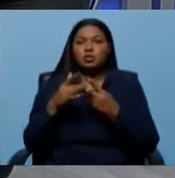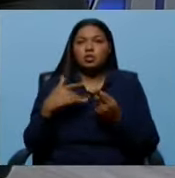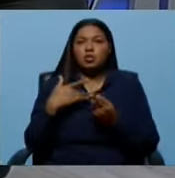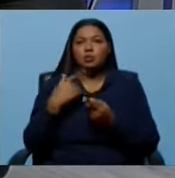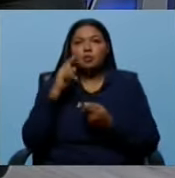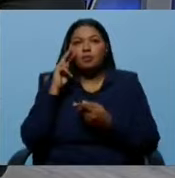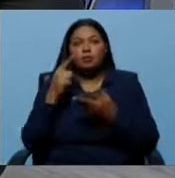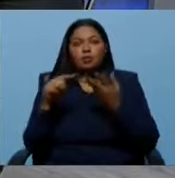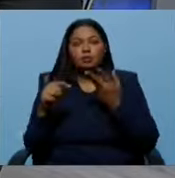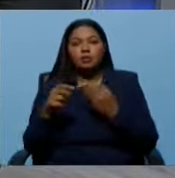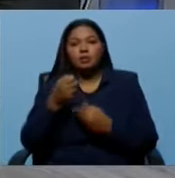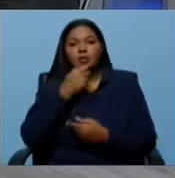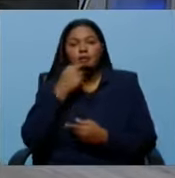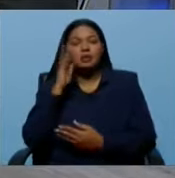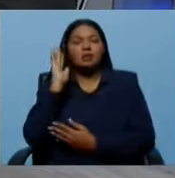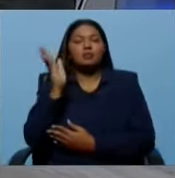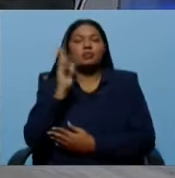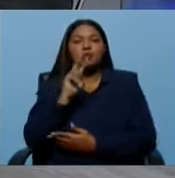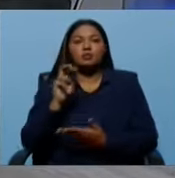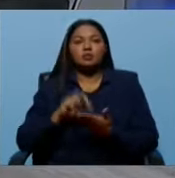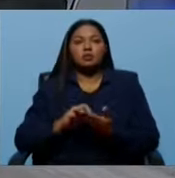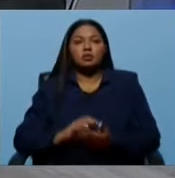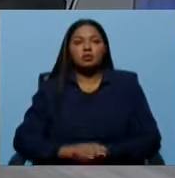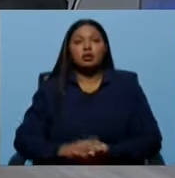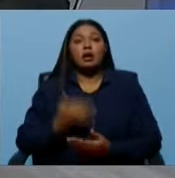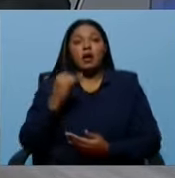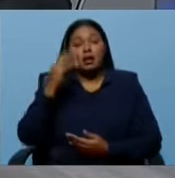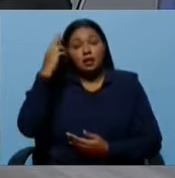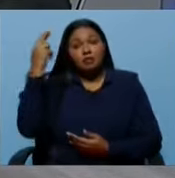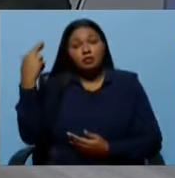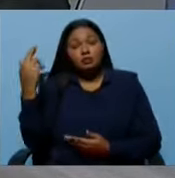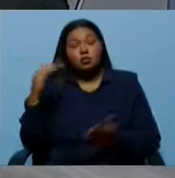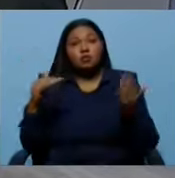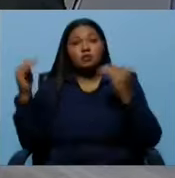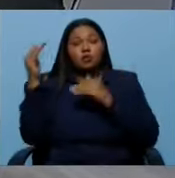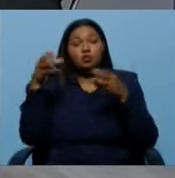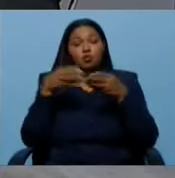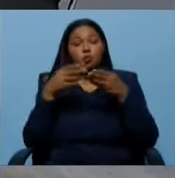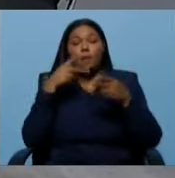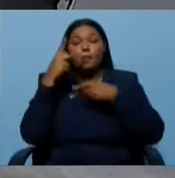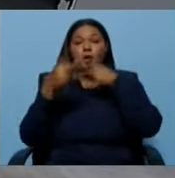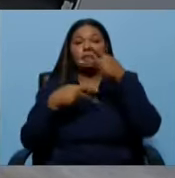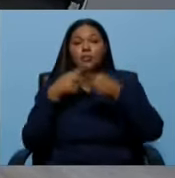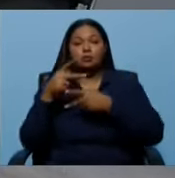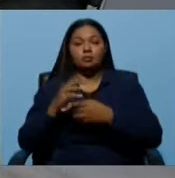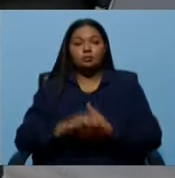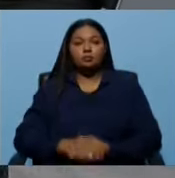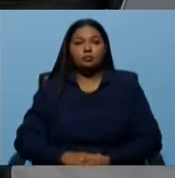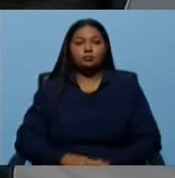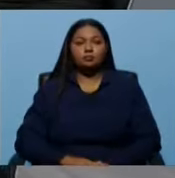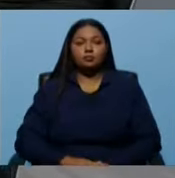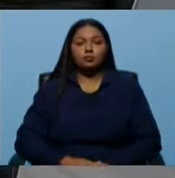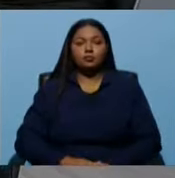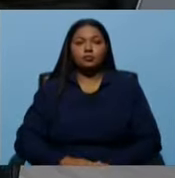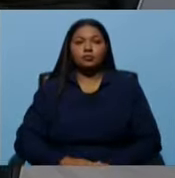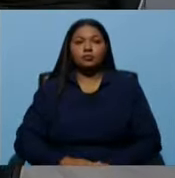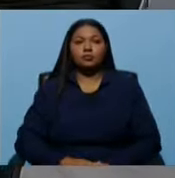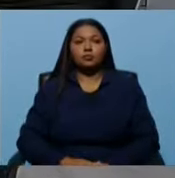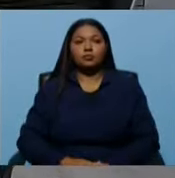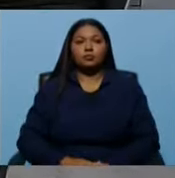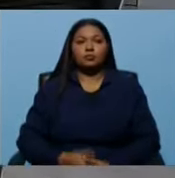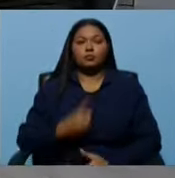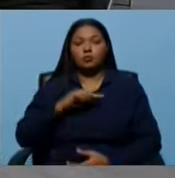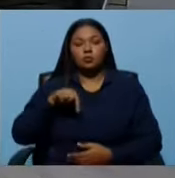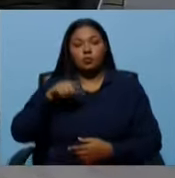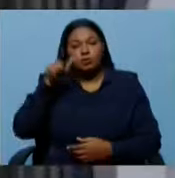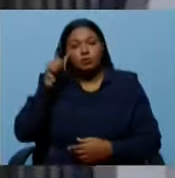pasando cosas bellísimas en las asambleas, hay reflexiones de un altísimo nivel político. Nuestro pueblo de repente, tú ves que cuando recuerda el